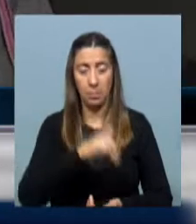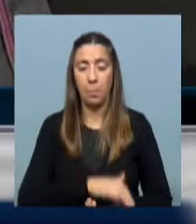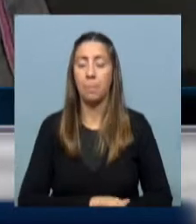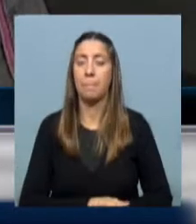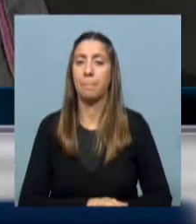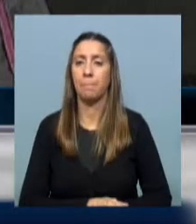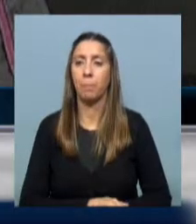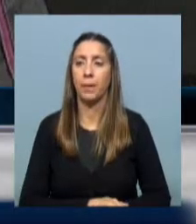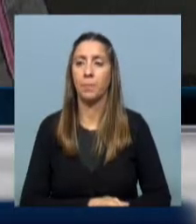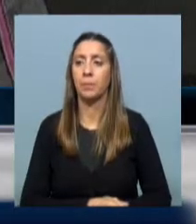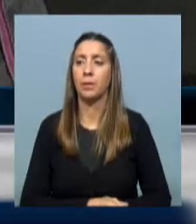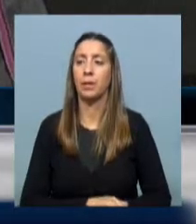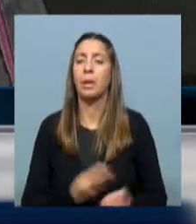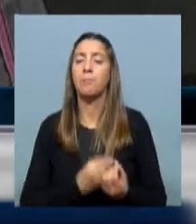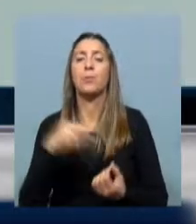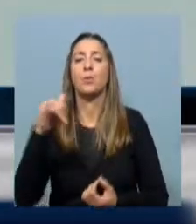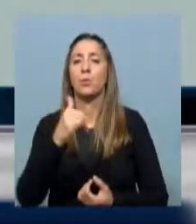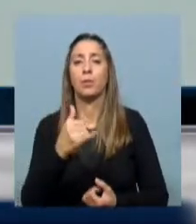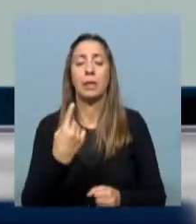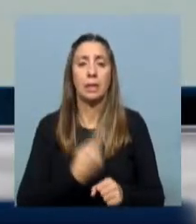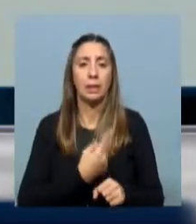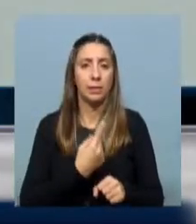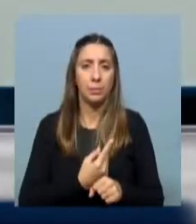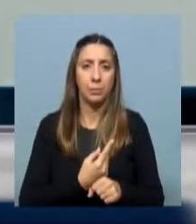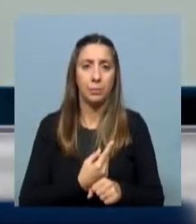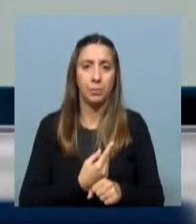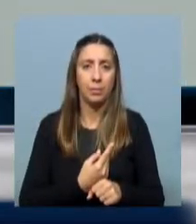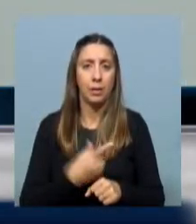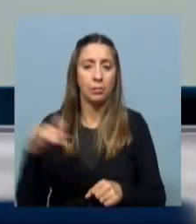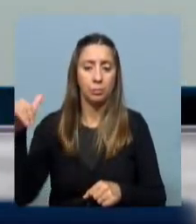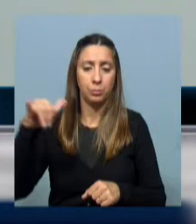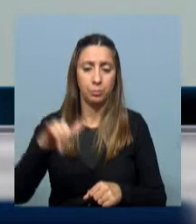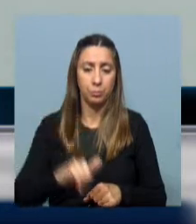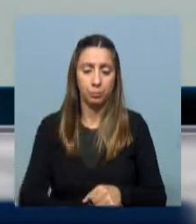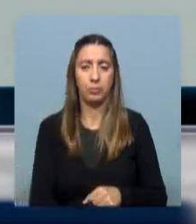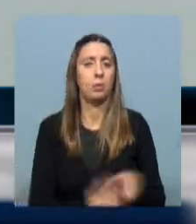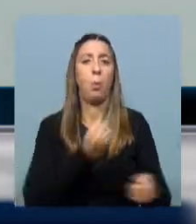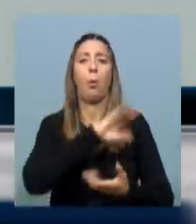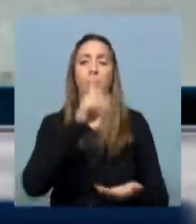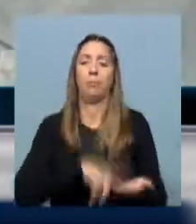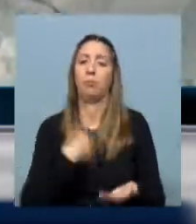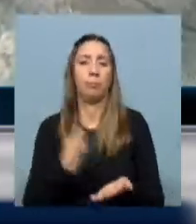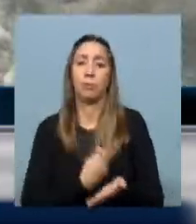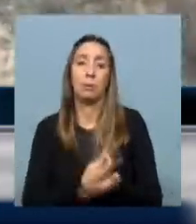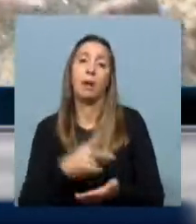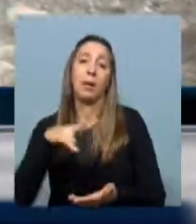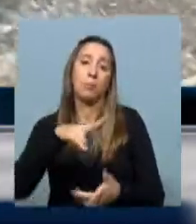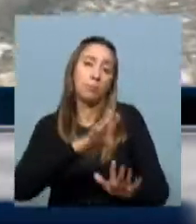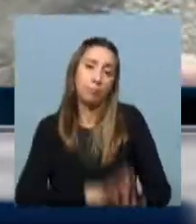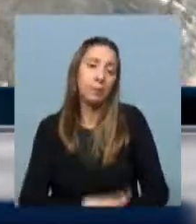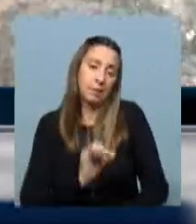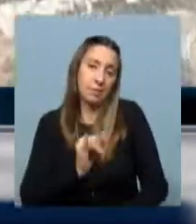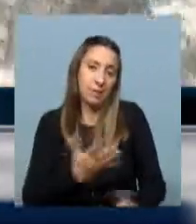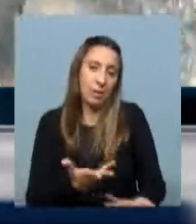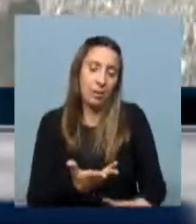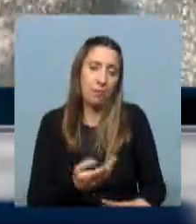digamos, la desventaja que tiene es que no puede aterrizar en cualquier lugar como lo haría un helicóptero. El